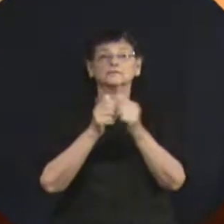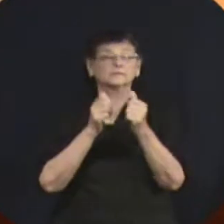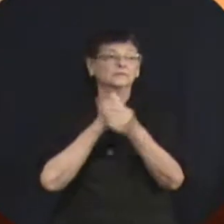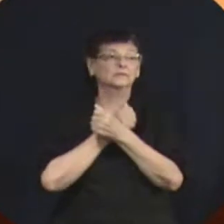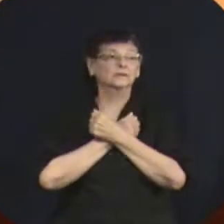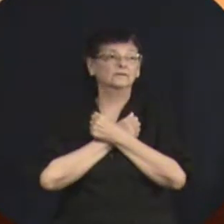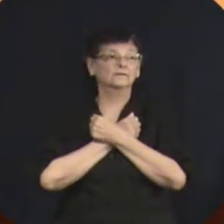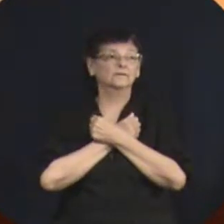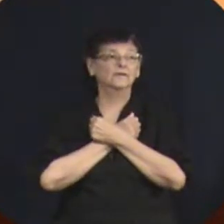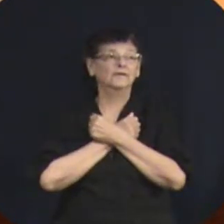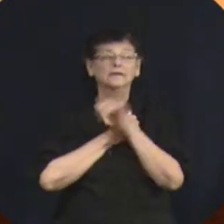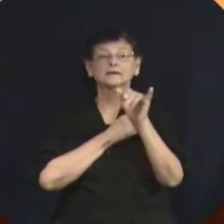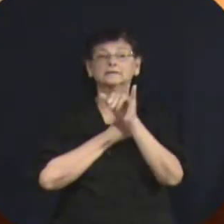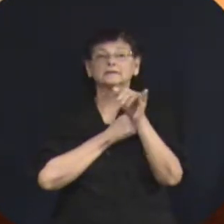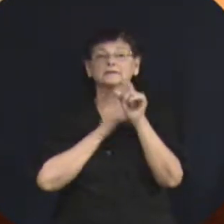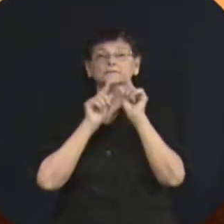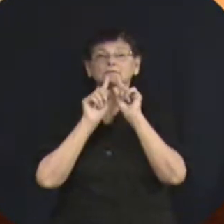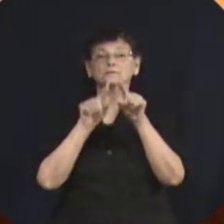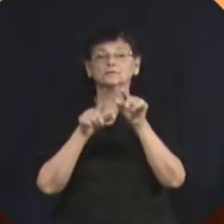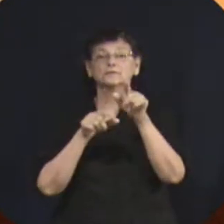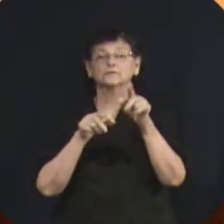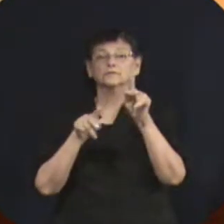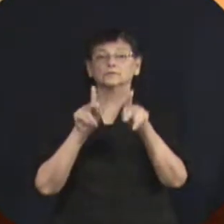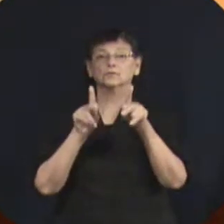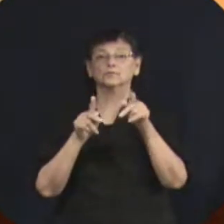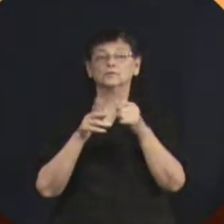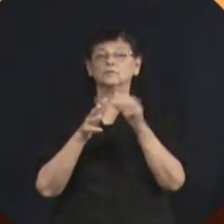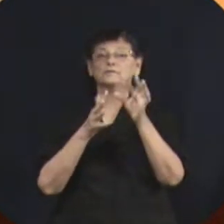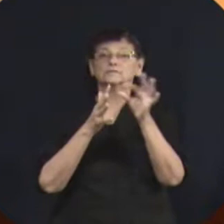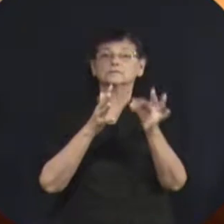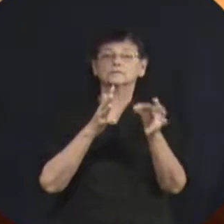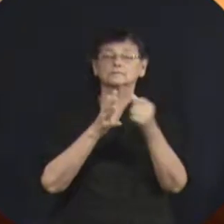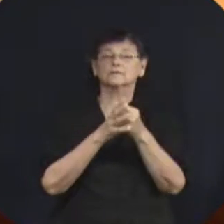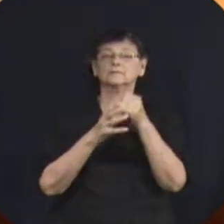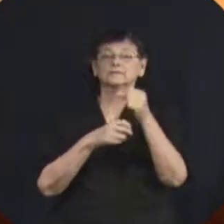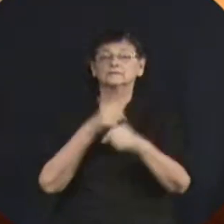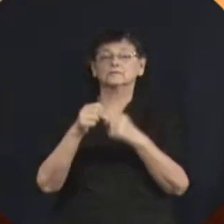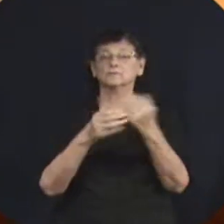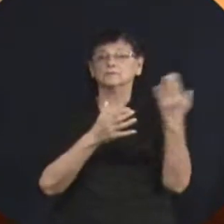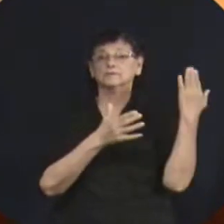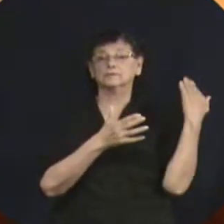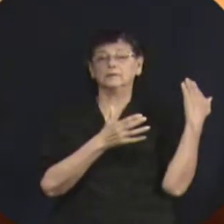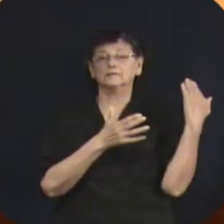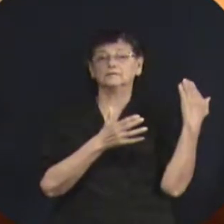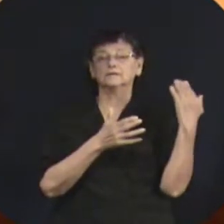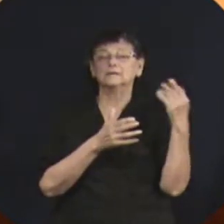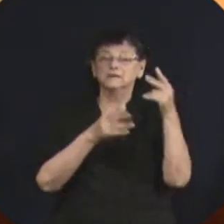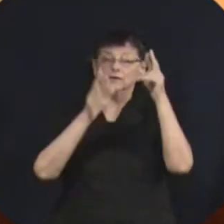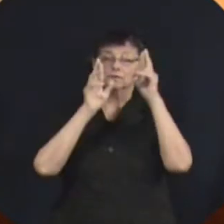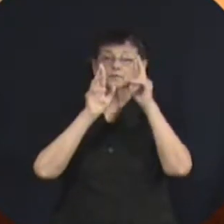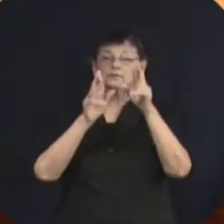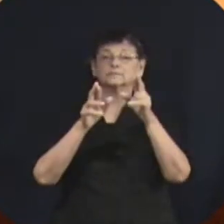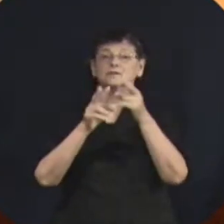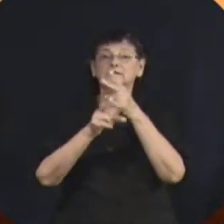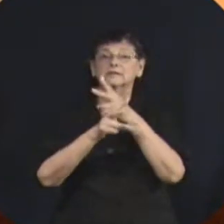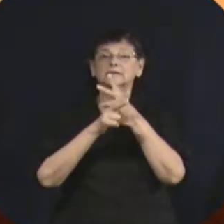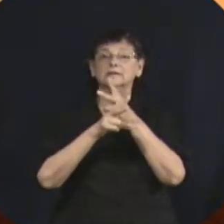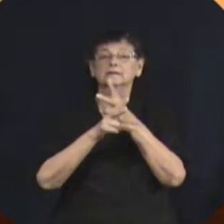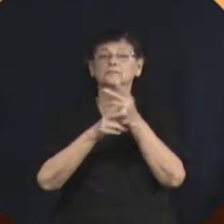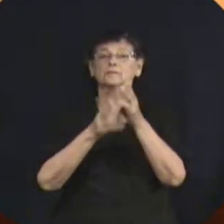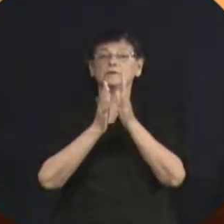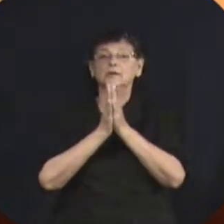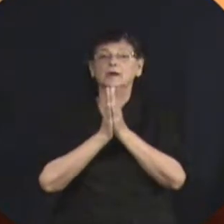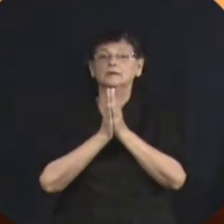amor, tal como le respondiste a tu pueblo escogido siglos atrás, dígnate concedernos lo que